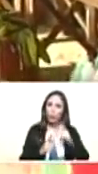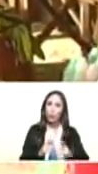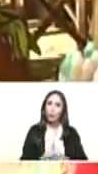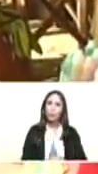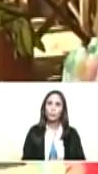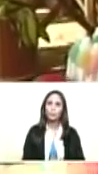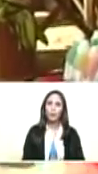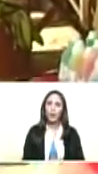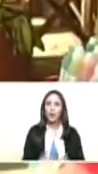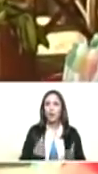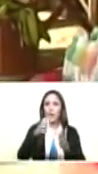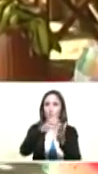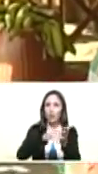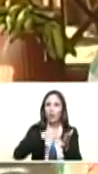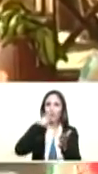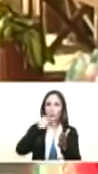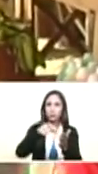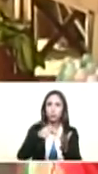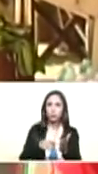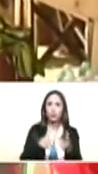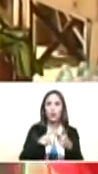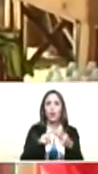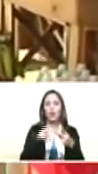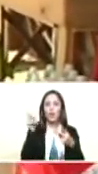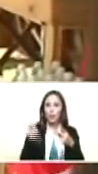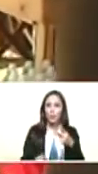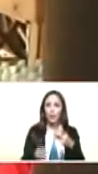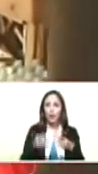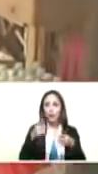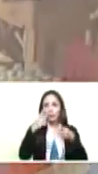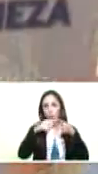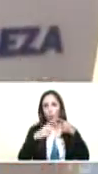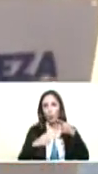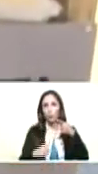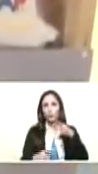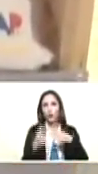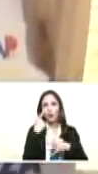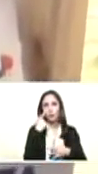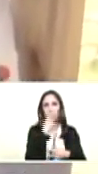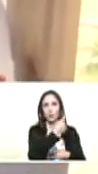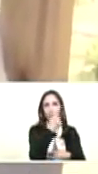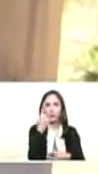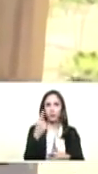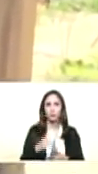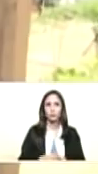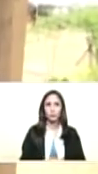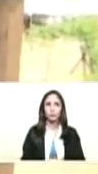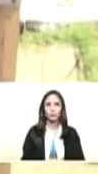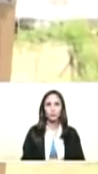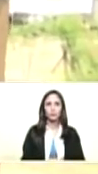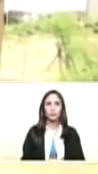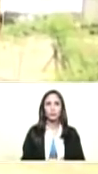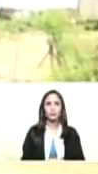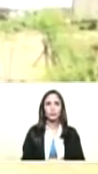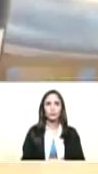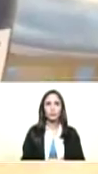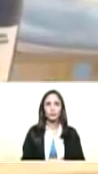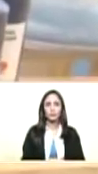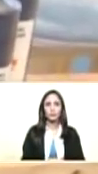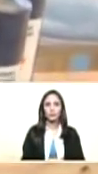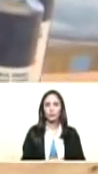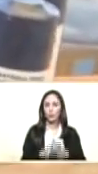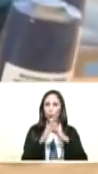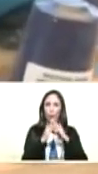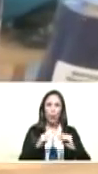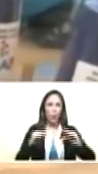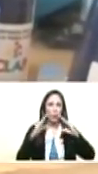la agroindustria, fabricación nacional. Esto es un complemento también de la cesta básica que la distribuimos a través de la Feria del Campo Soberano. Y todos los